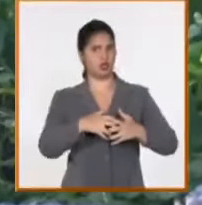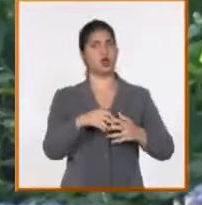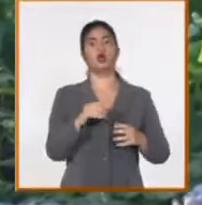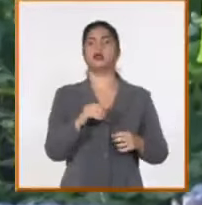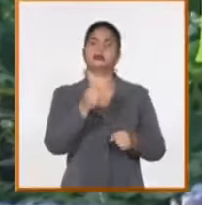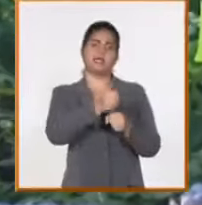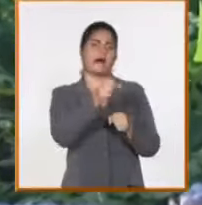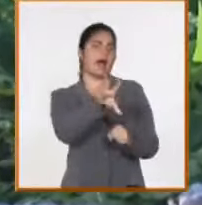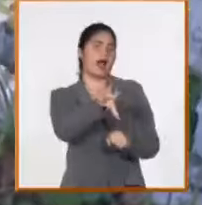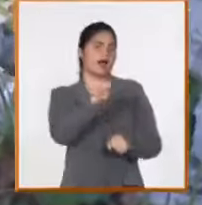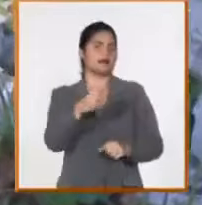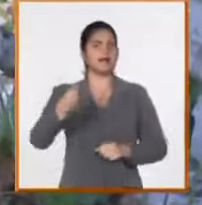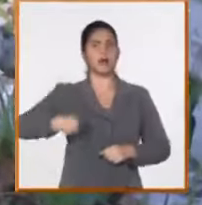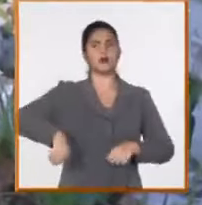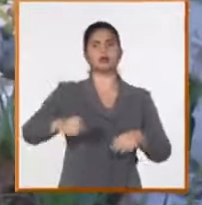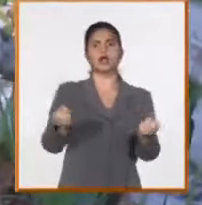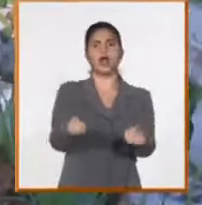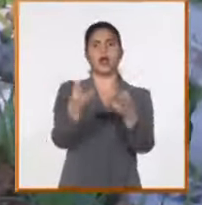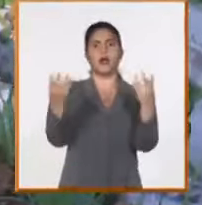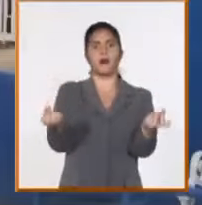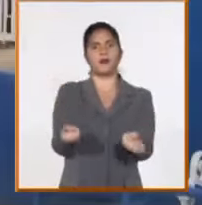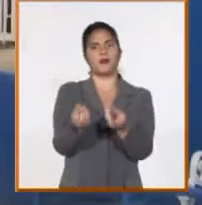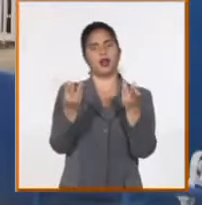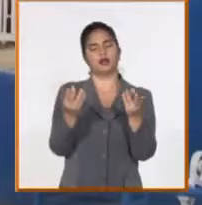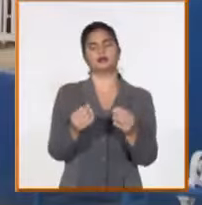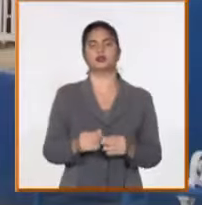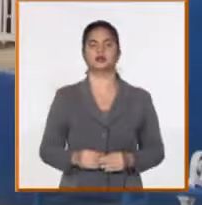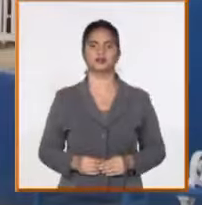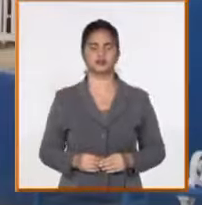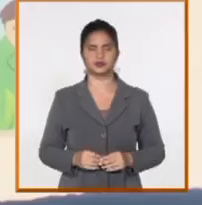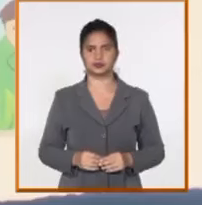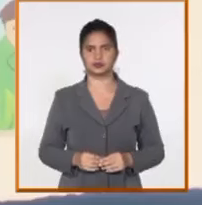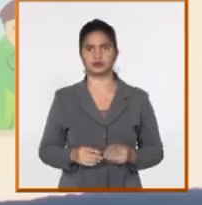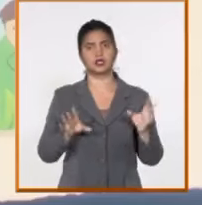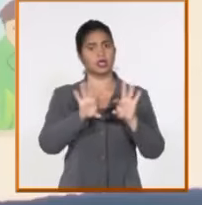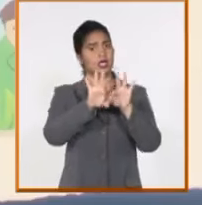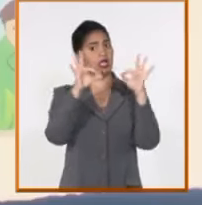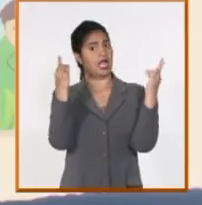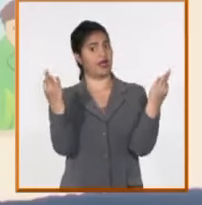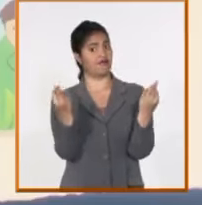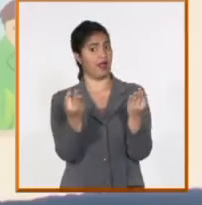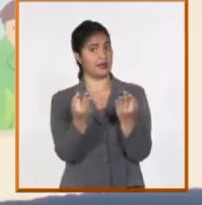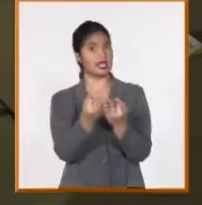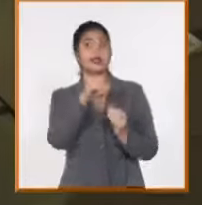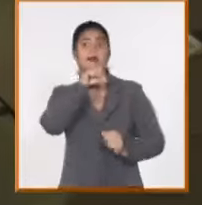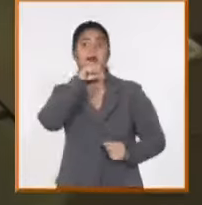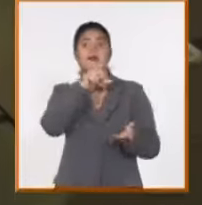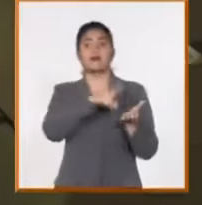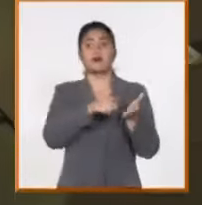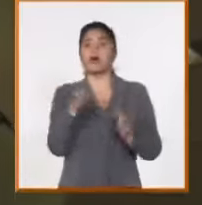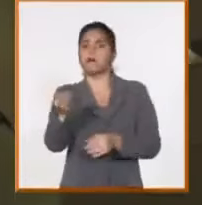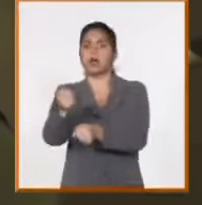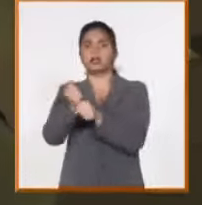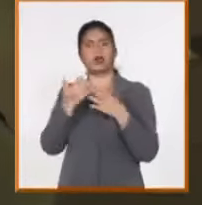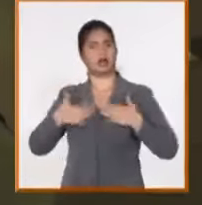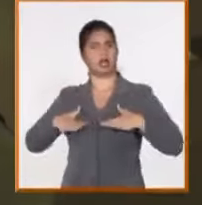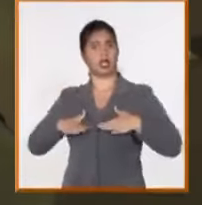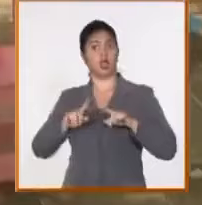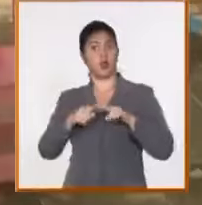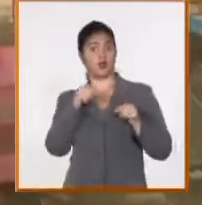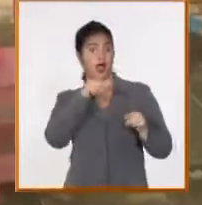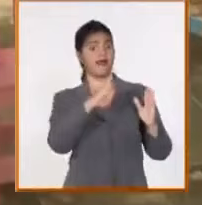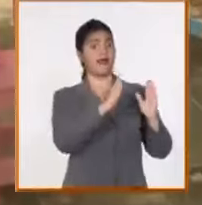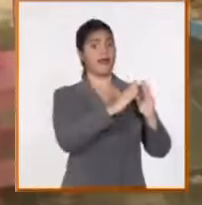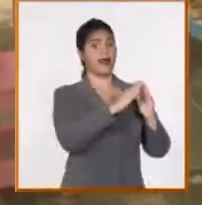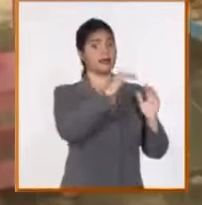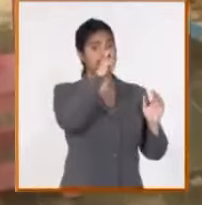para el autoconsumo de los trabajadores las madres también se benefician con la casita infantil de reciente creación donde